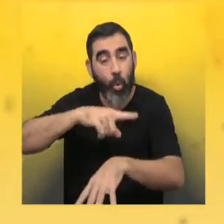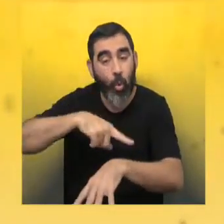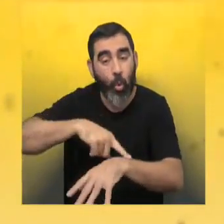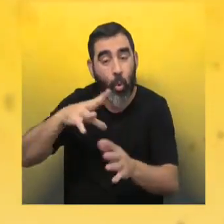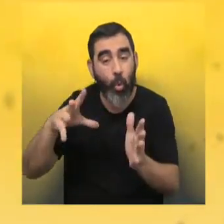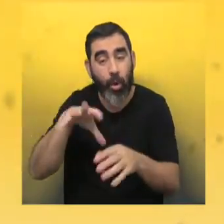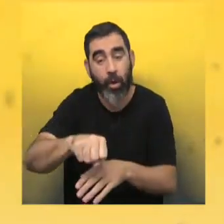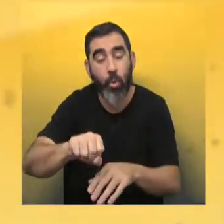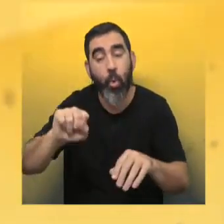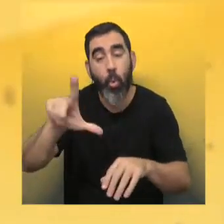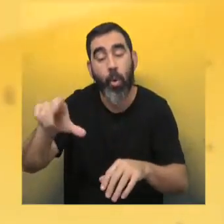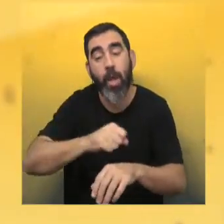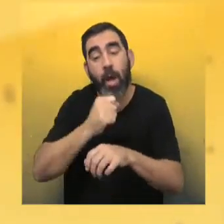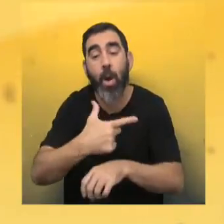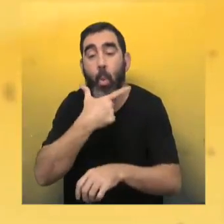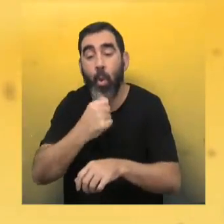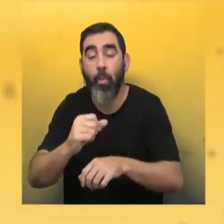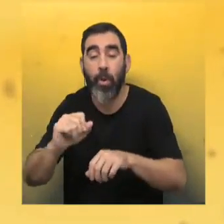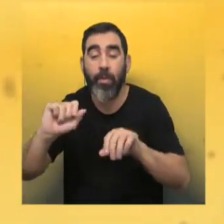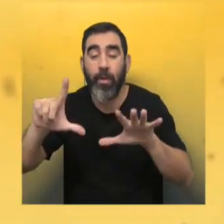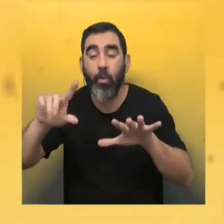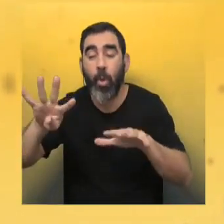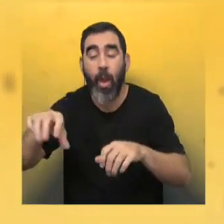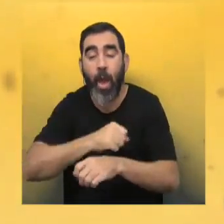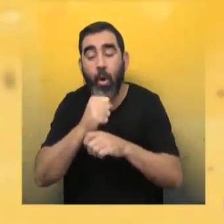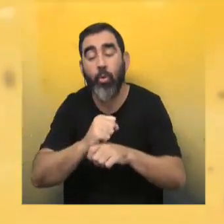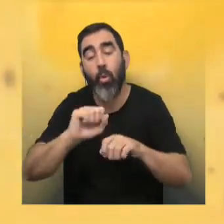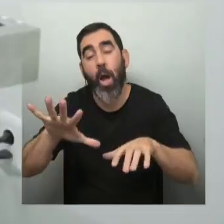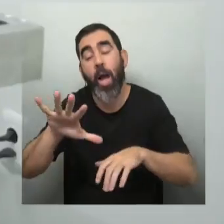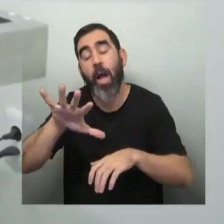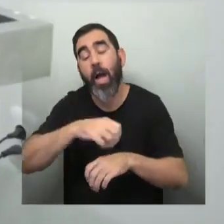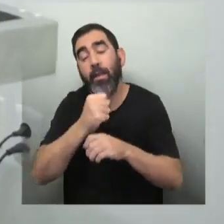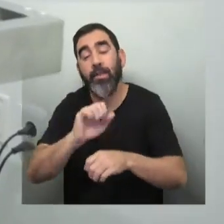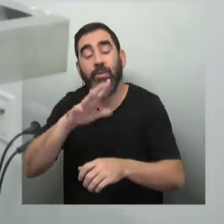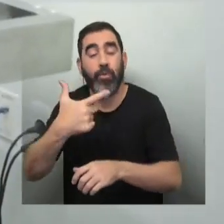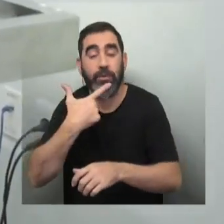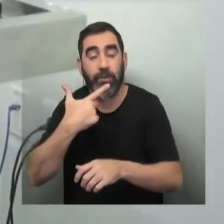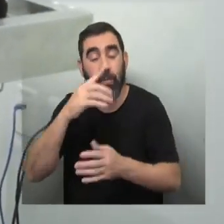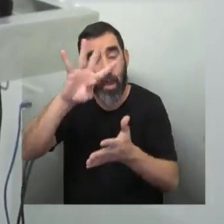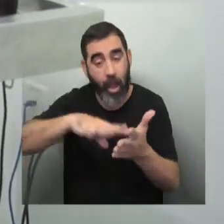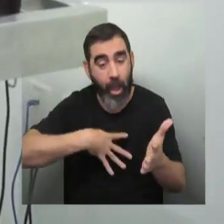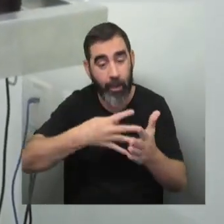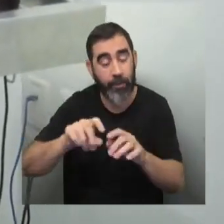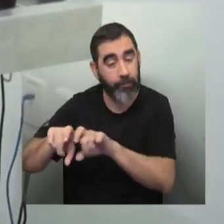de lunes a jueves. Las consultas irán del 19 de agosto al 5 de septiembre. Para agendarse hay que ingresar